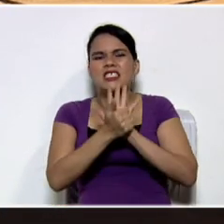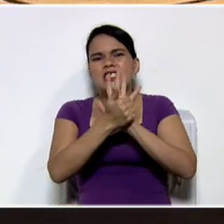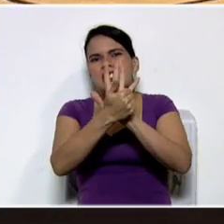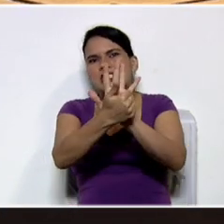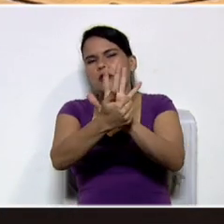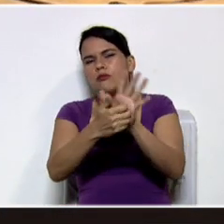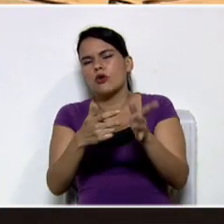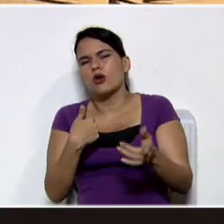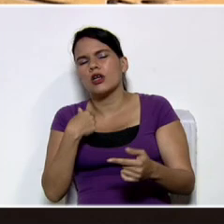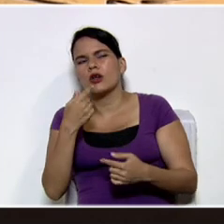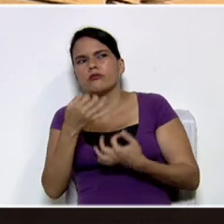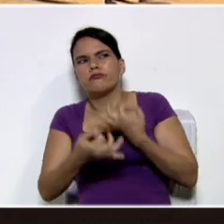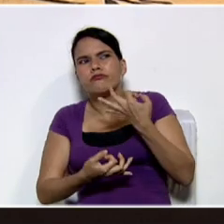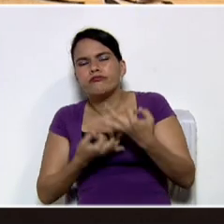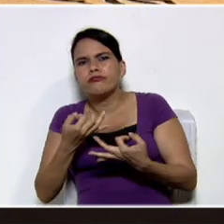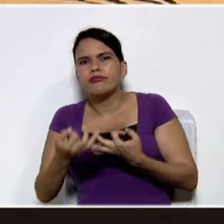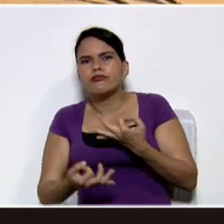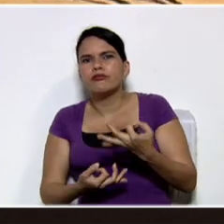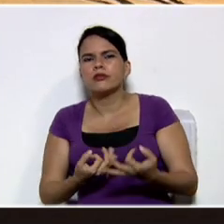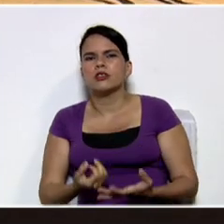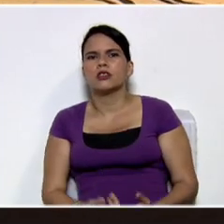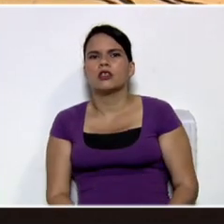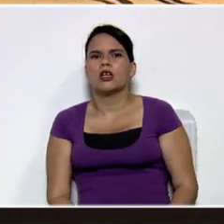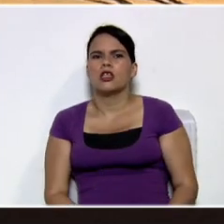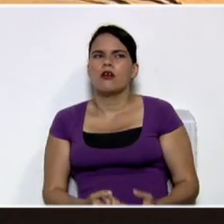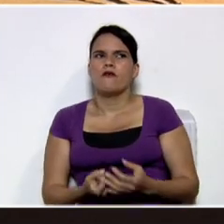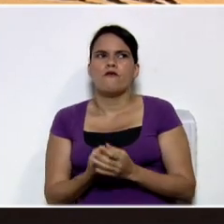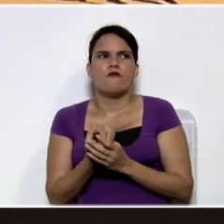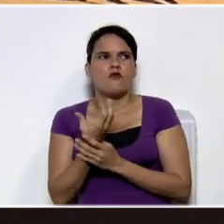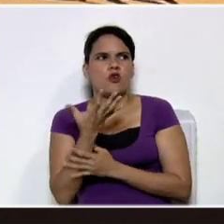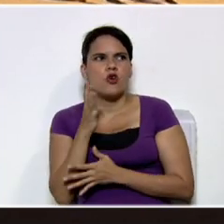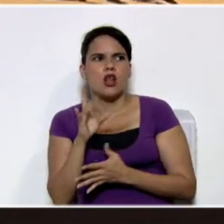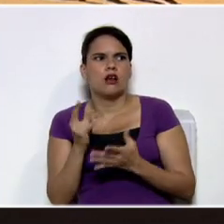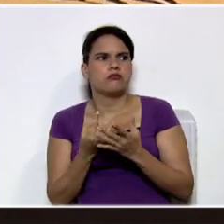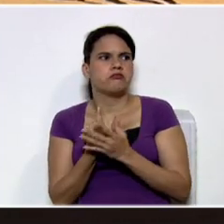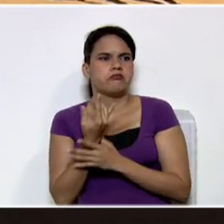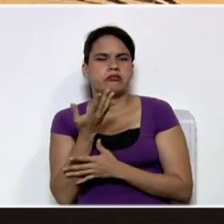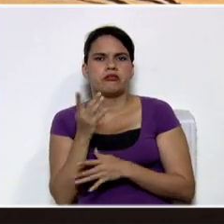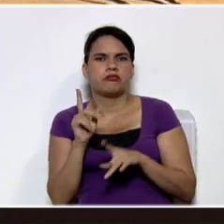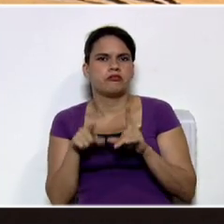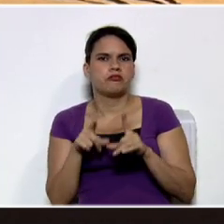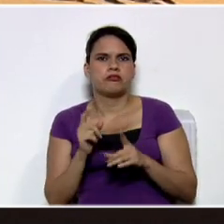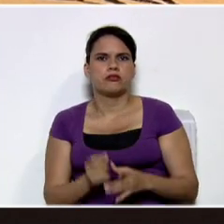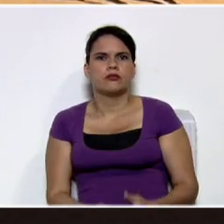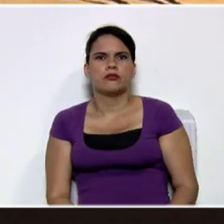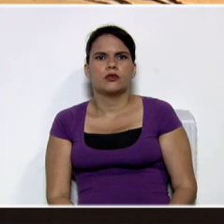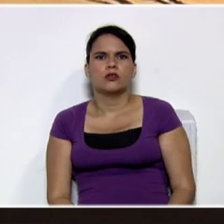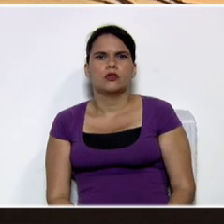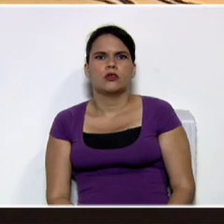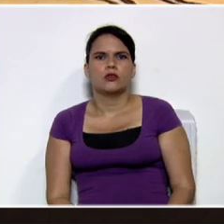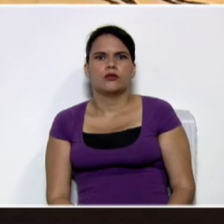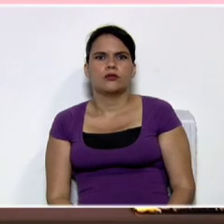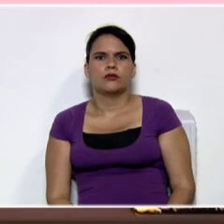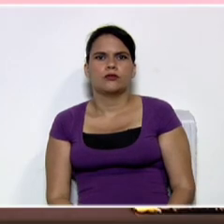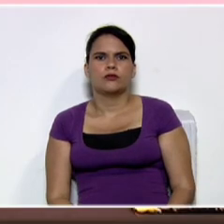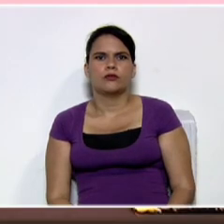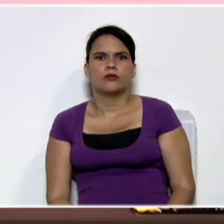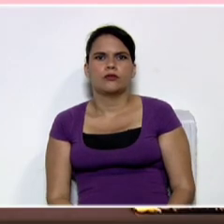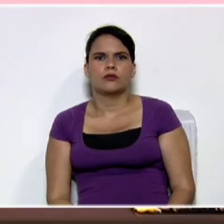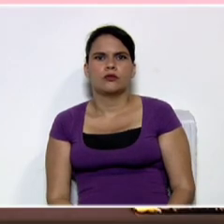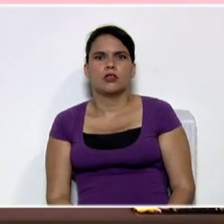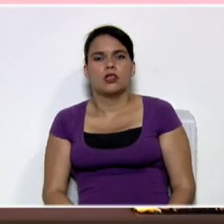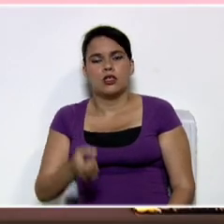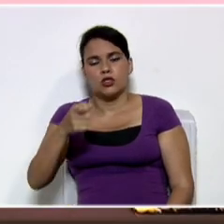que nos dan indicio de alguna flora y así de alguna forma de vida de esas